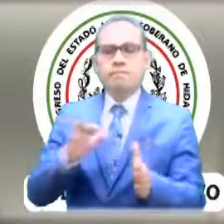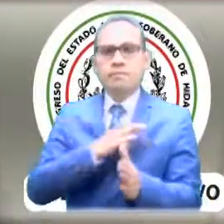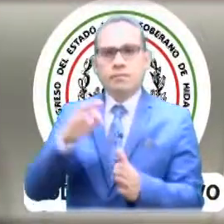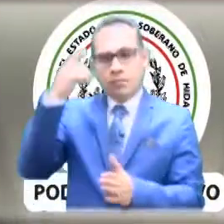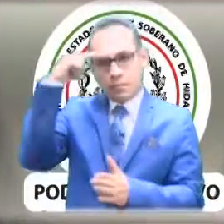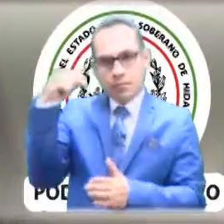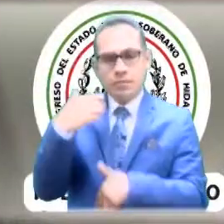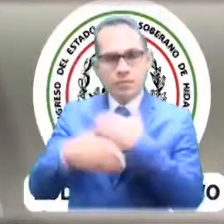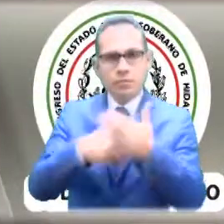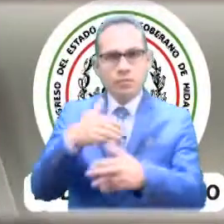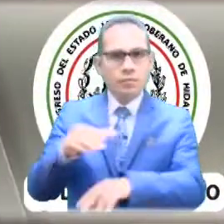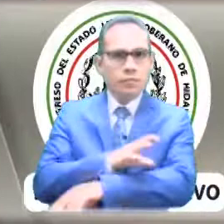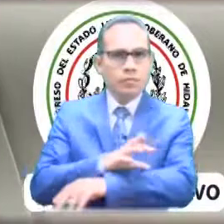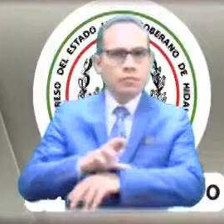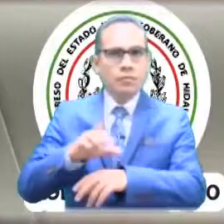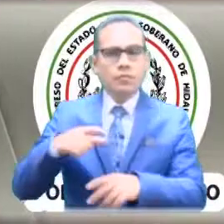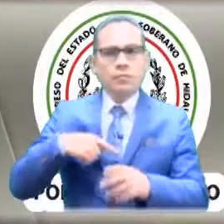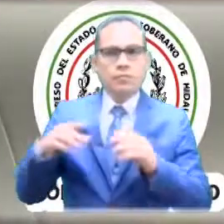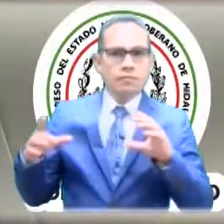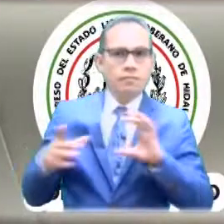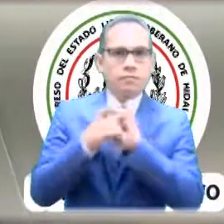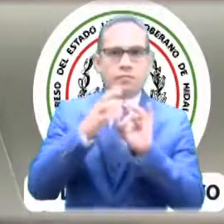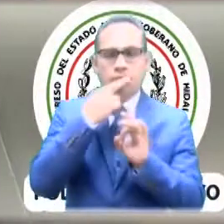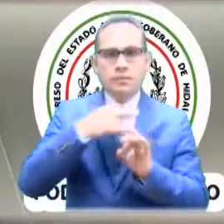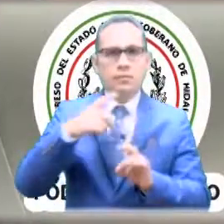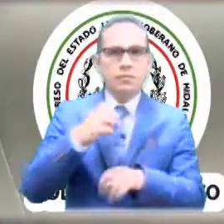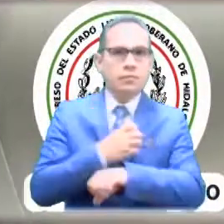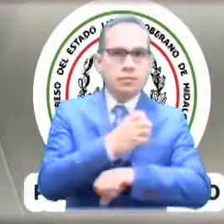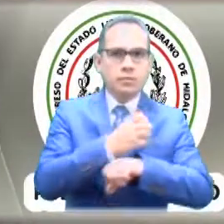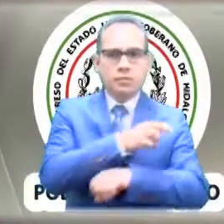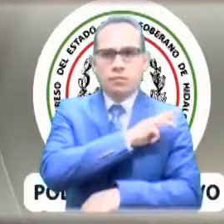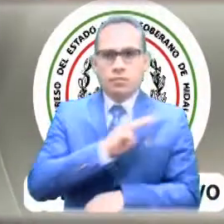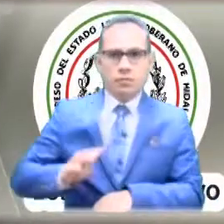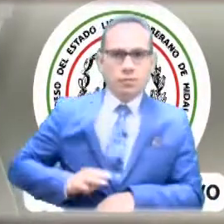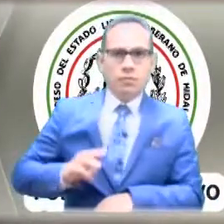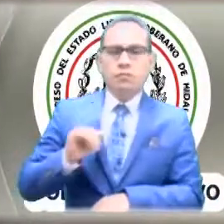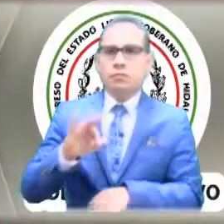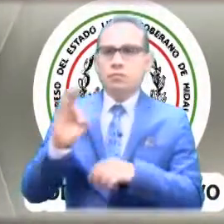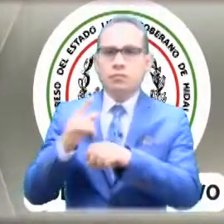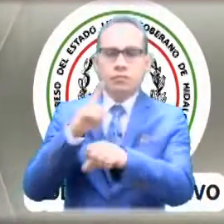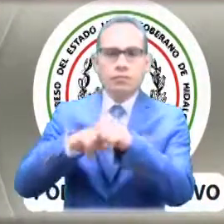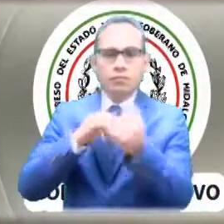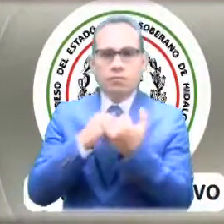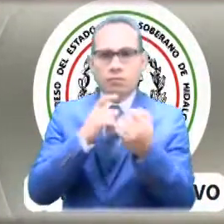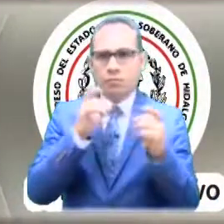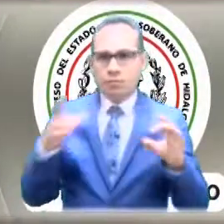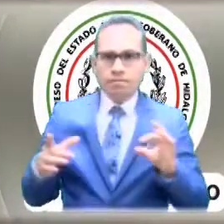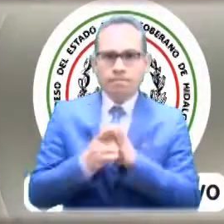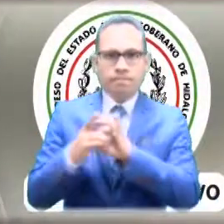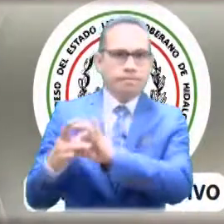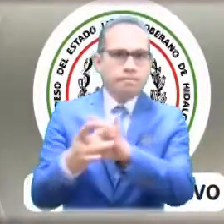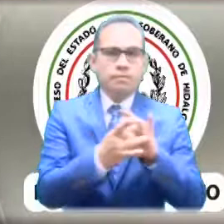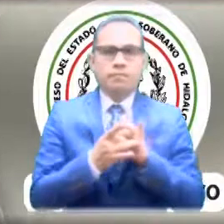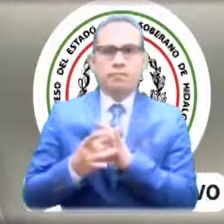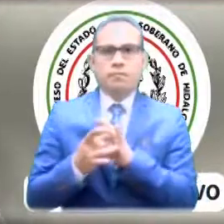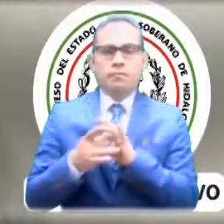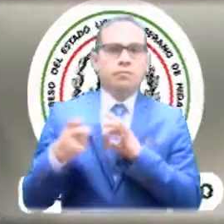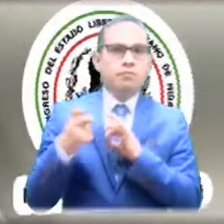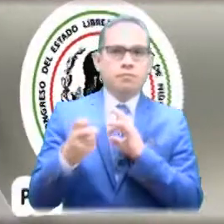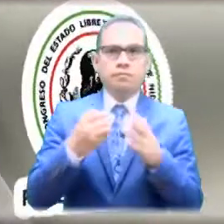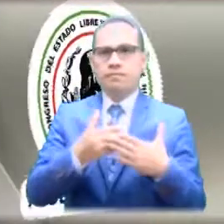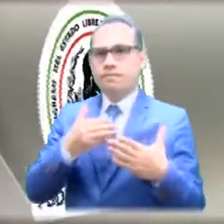la coordinación entre el Estado, los municipios y la Federación para prevenir,